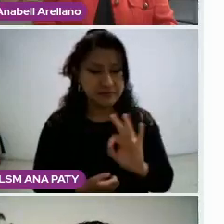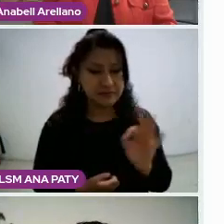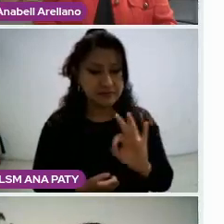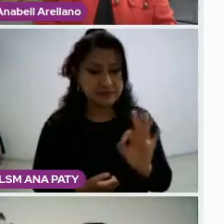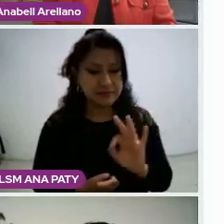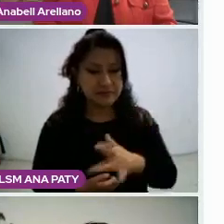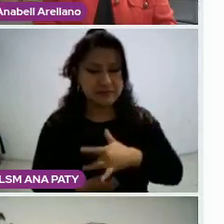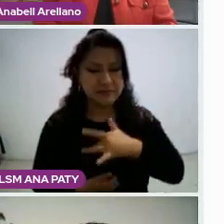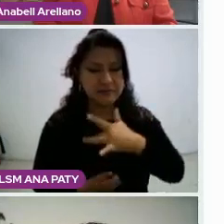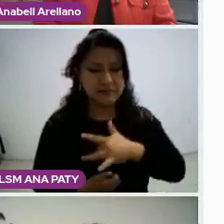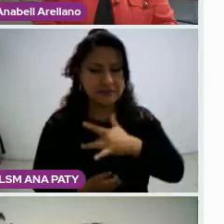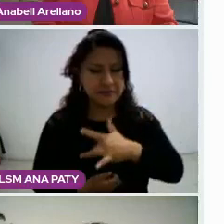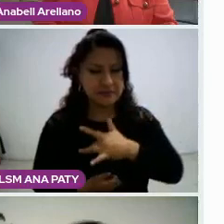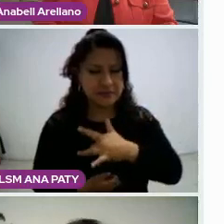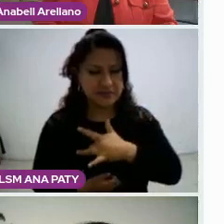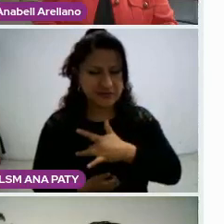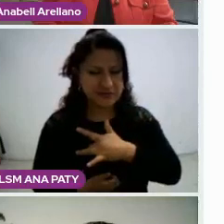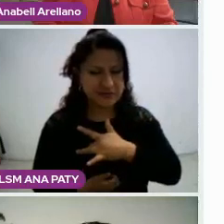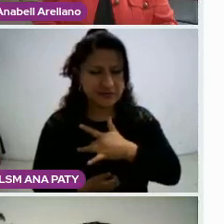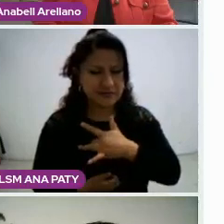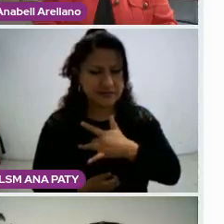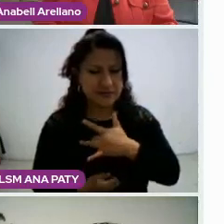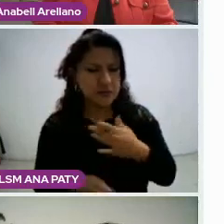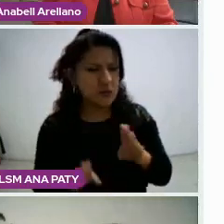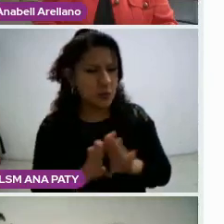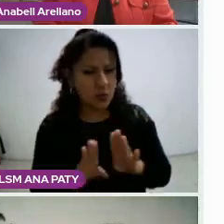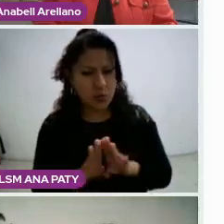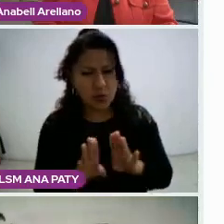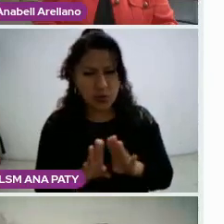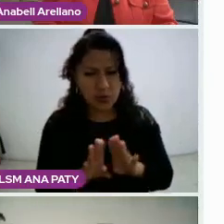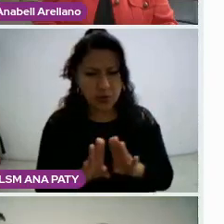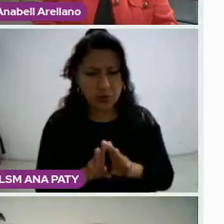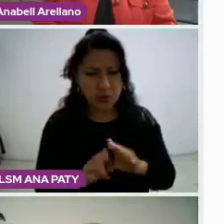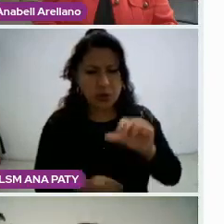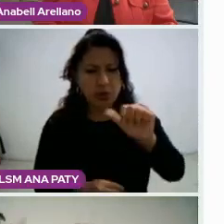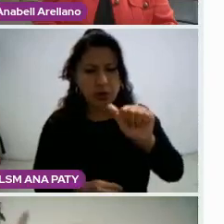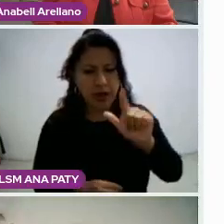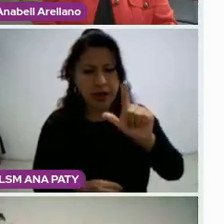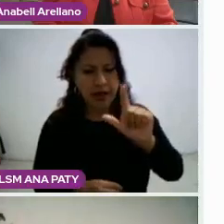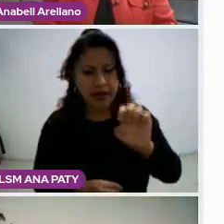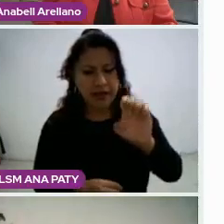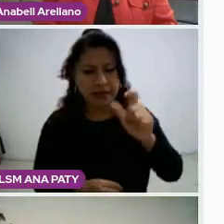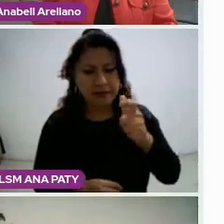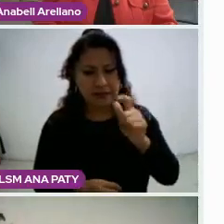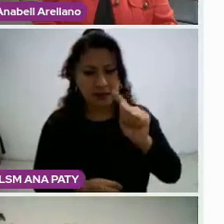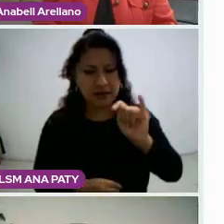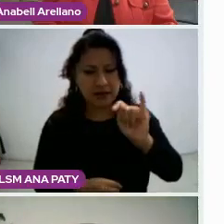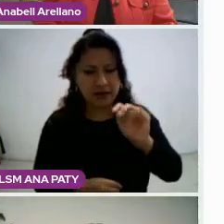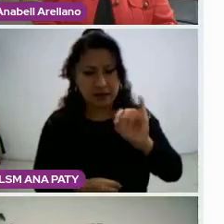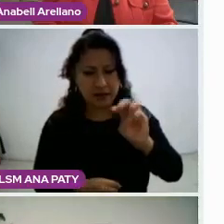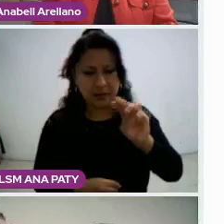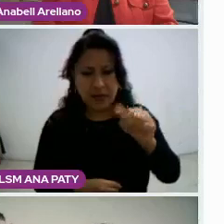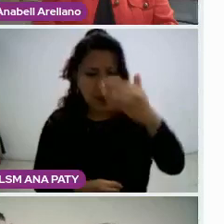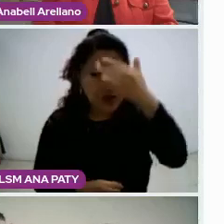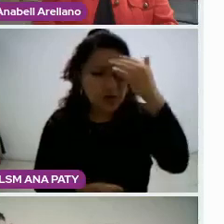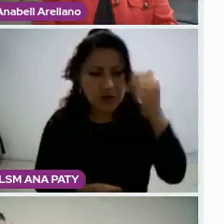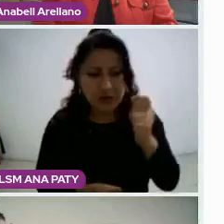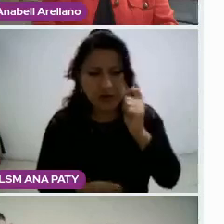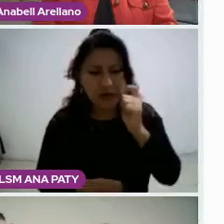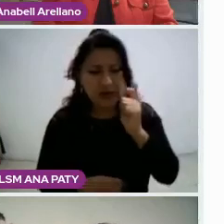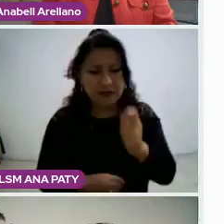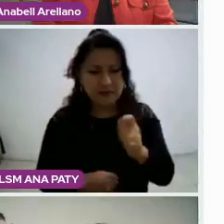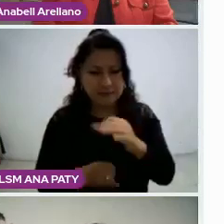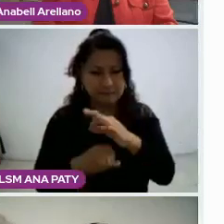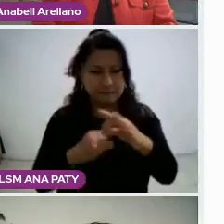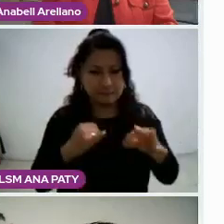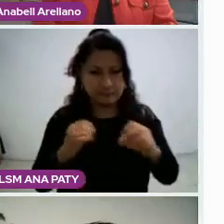este síndrome de la lexitimia. No lo sabemos porque hay que hacer muchas pruebas que hasta el final de la presentación se las voy a decir,